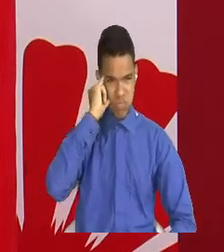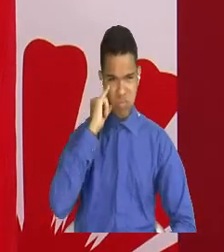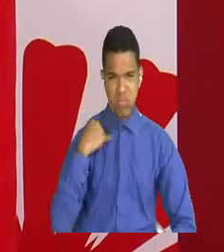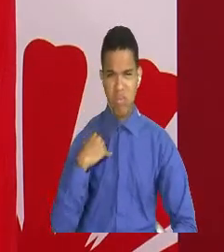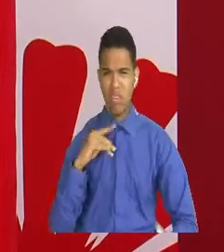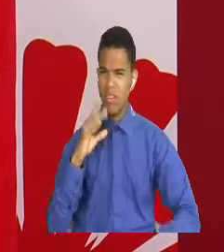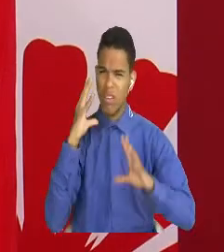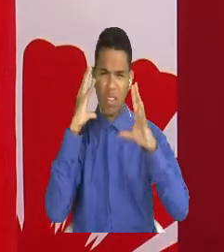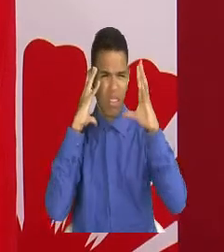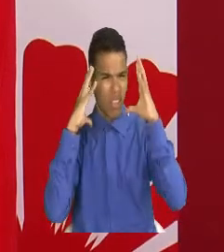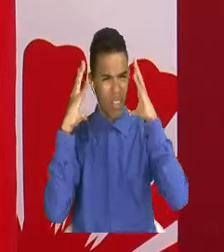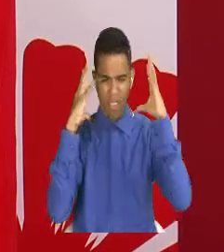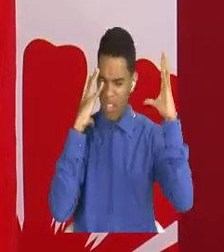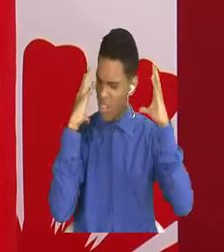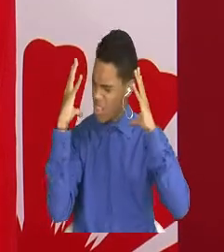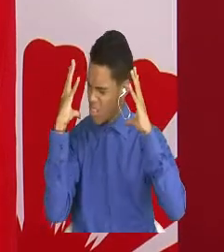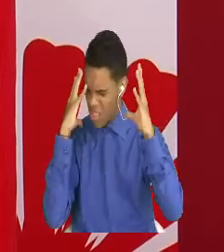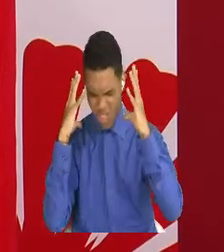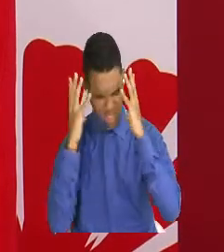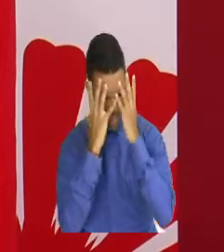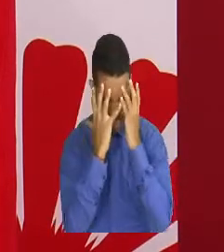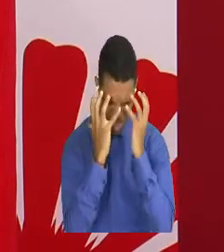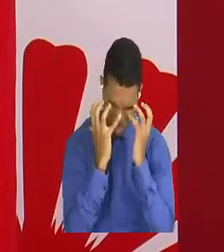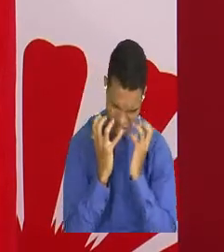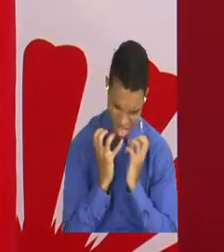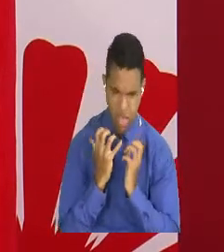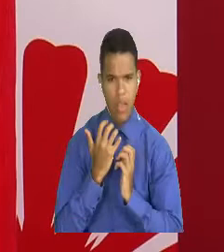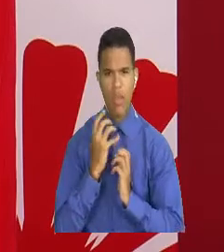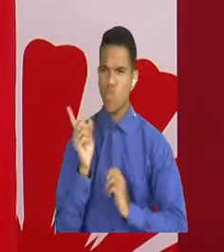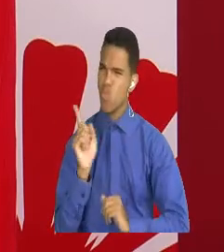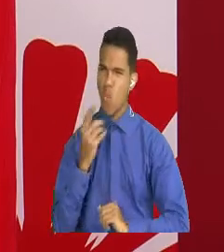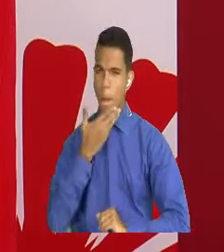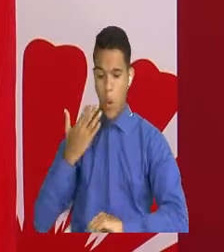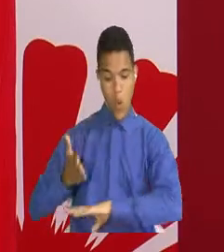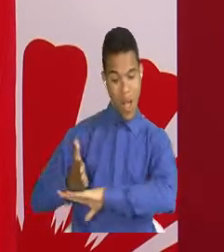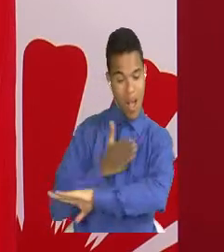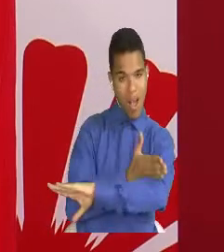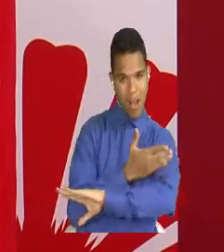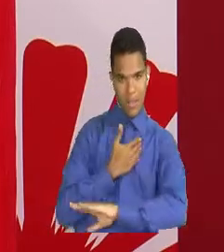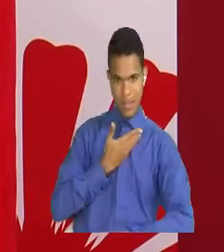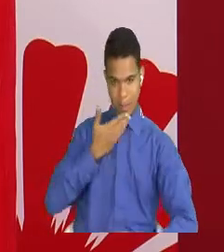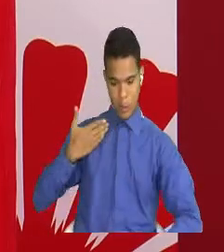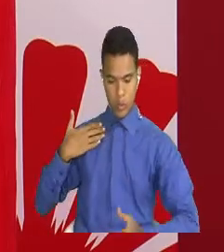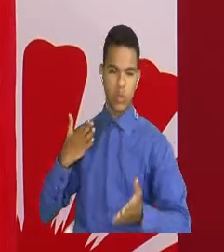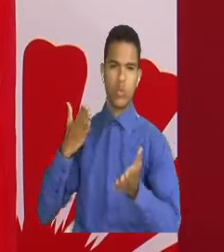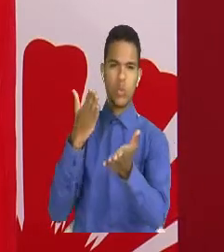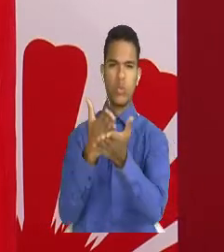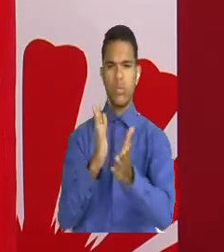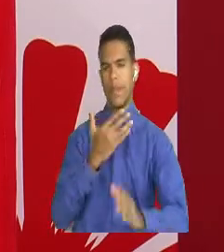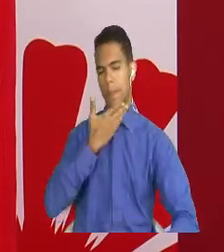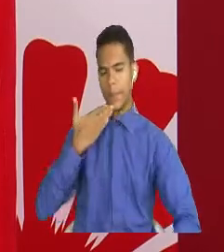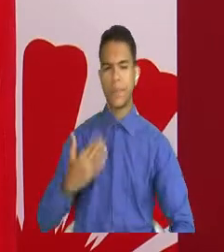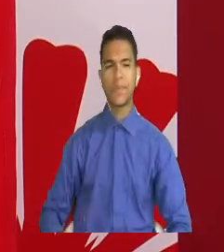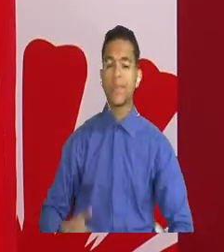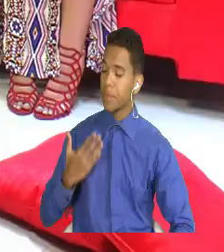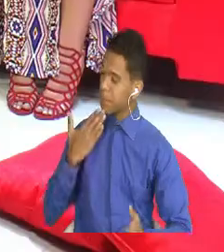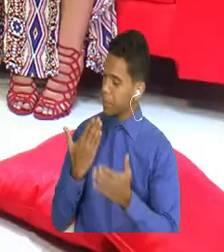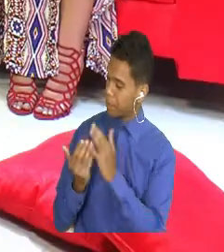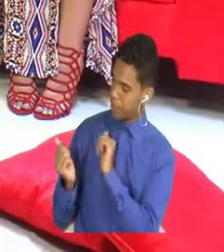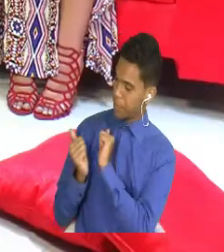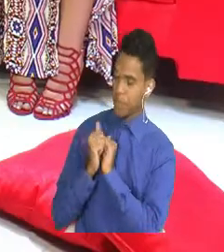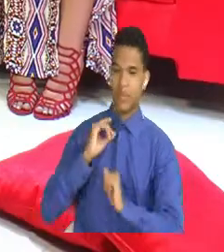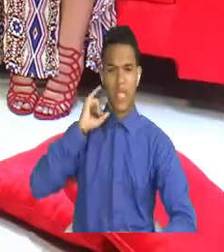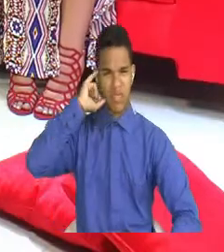sumergido en el problema, es mejor prevenir. Exacto. Prevenir antes que lamentar. Muchas gracias a nuestra psicóloga Paola por estar siempre ahí